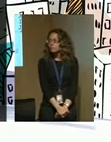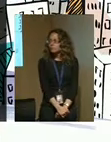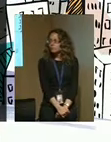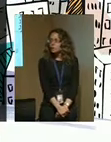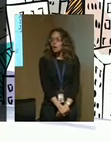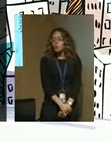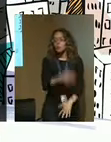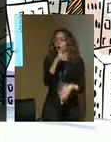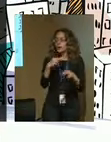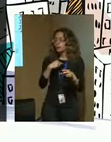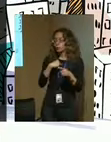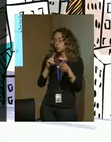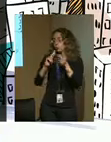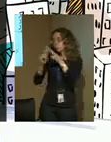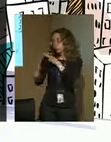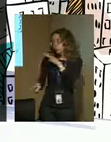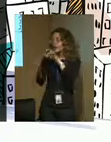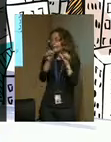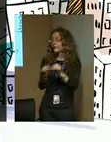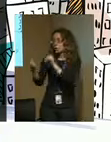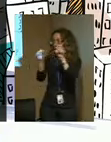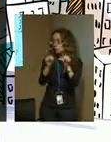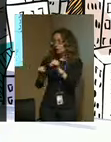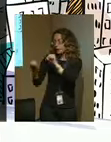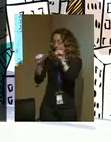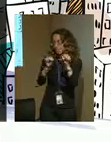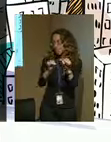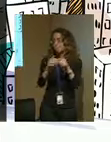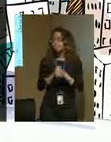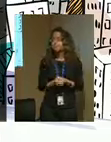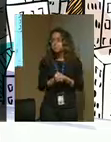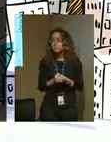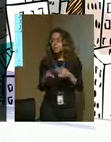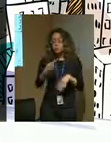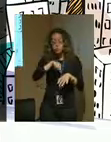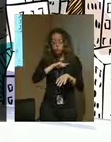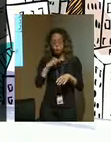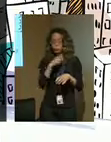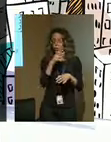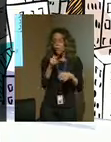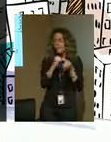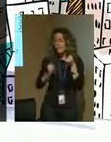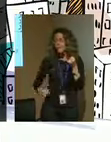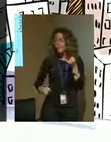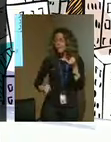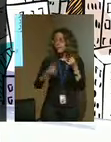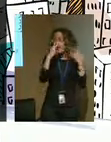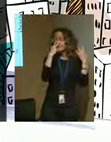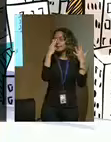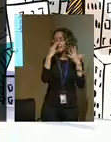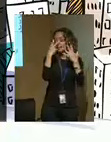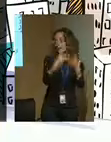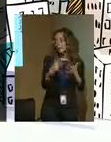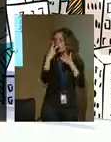Bueno, le voy a contestar lo de la Defensoría, es que usted dice que tardan mucho, pero nosotros también pasamos varias crisis, cada 7 años